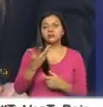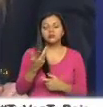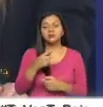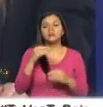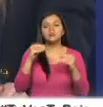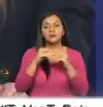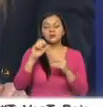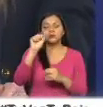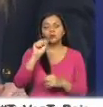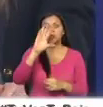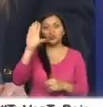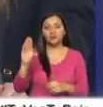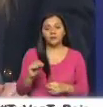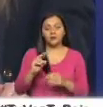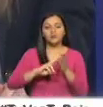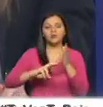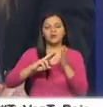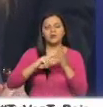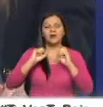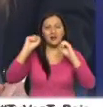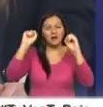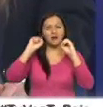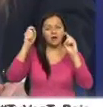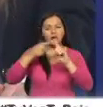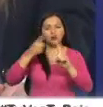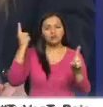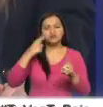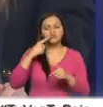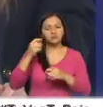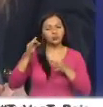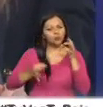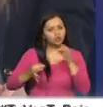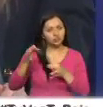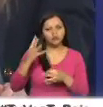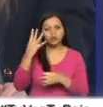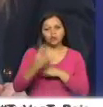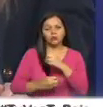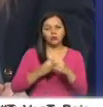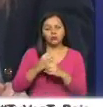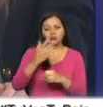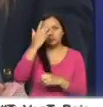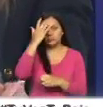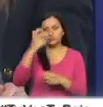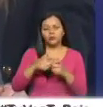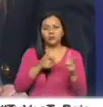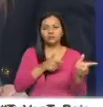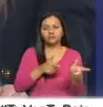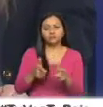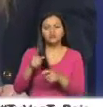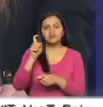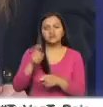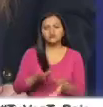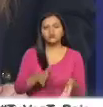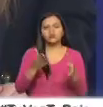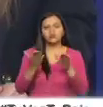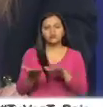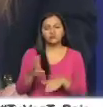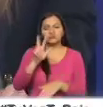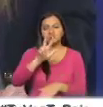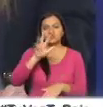en Sudáfrica mineros salieron a protestar exigiendo justicia a 4 años de la balacera que mató a